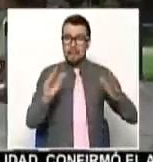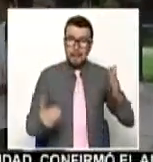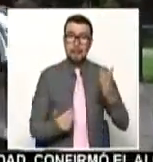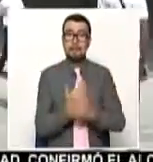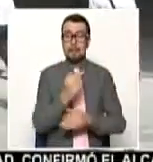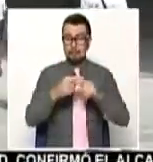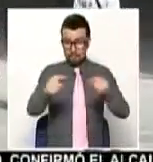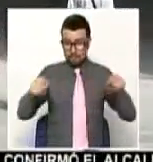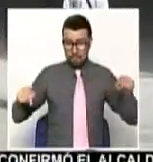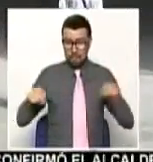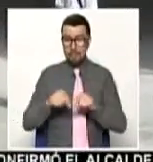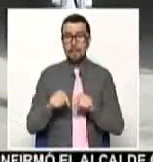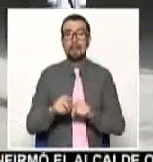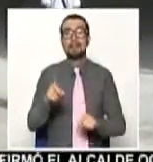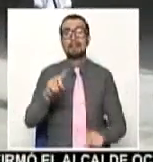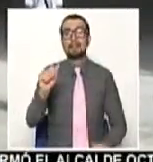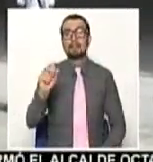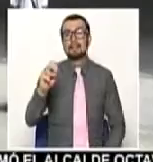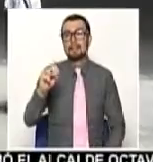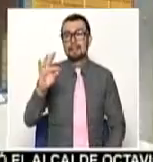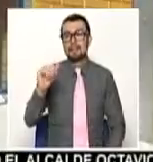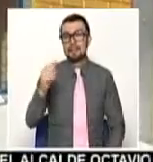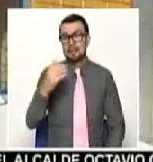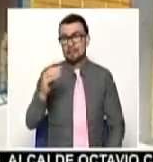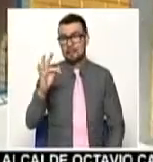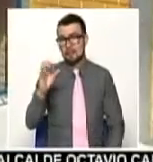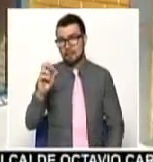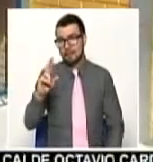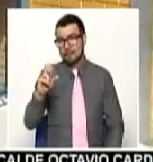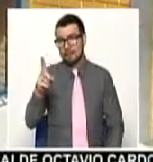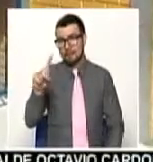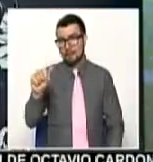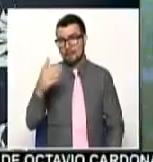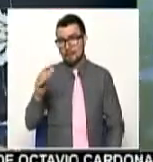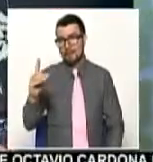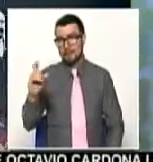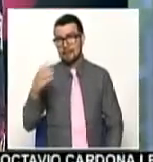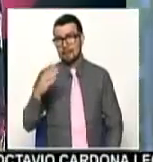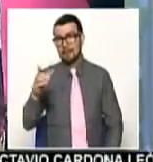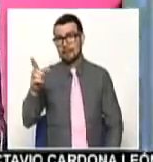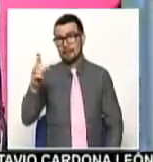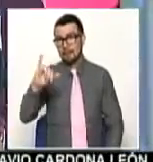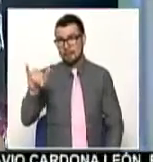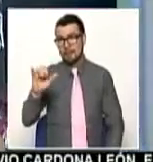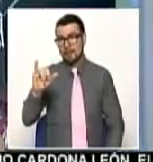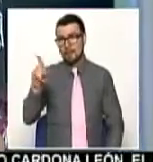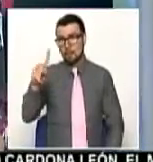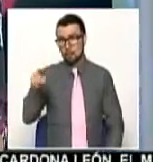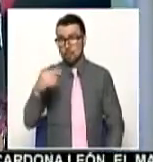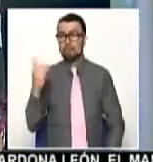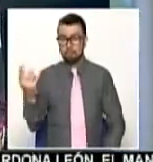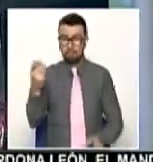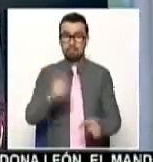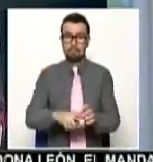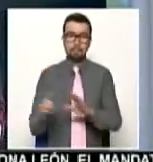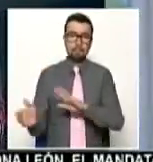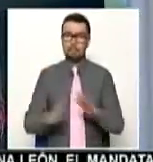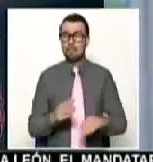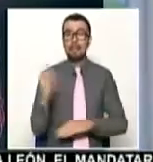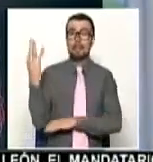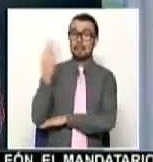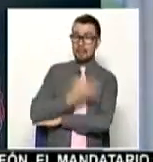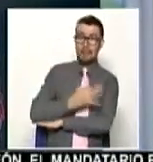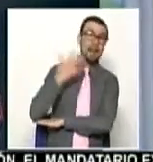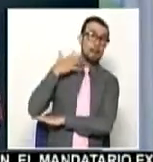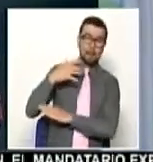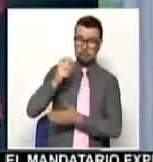Teresa de Jesús, sede Ciudad Armenia, en el centro de esta capital. Un decreto firmado hace 3 días en Armenia aumenta